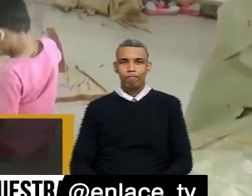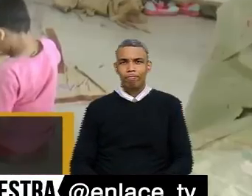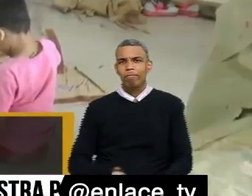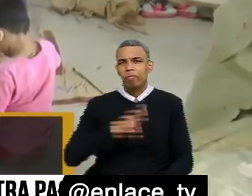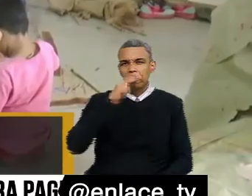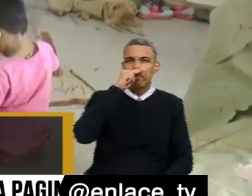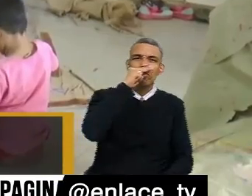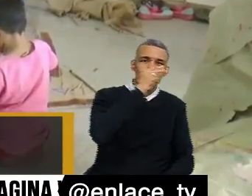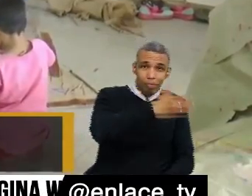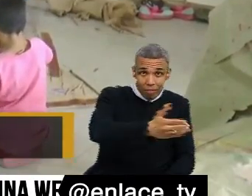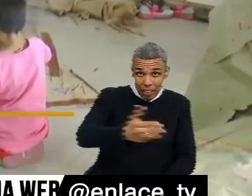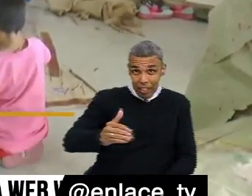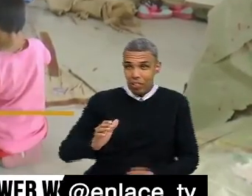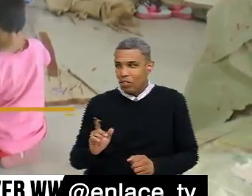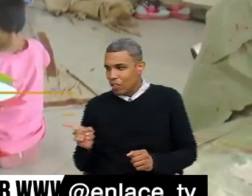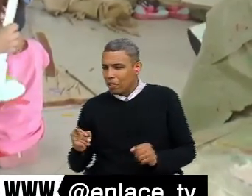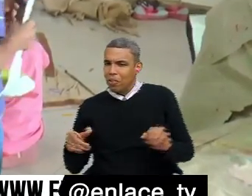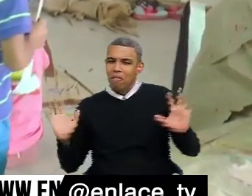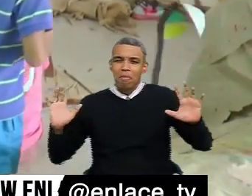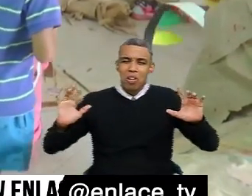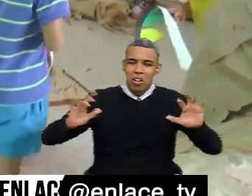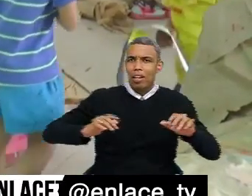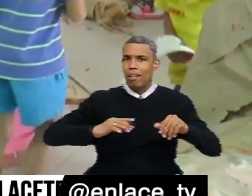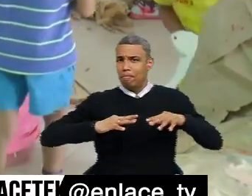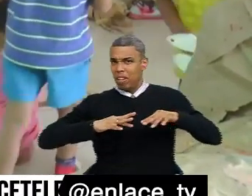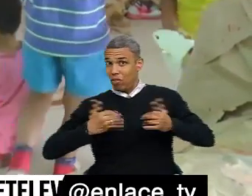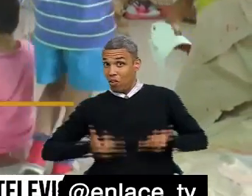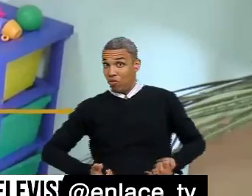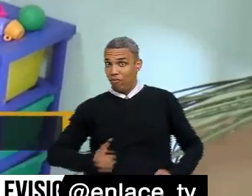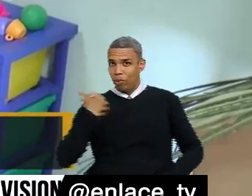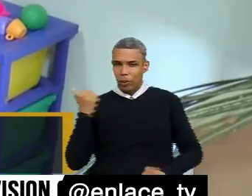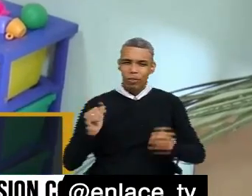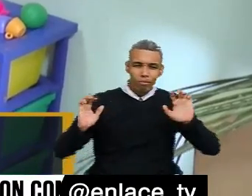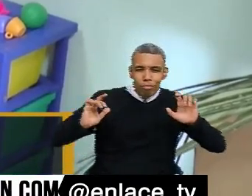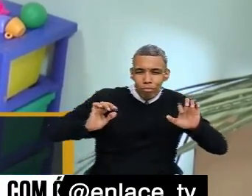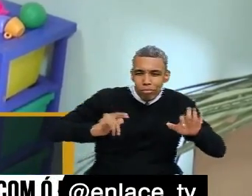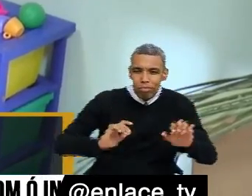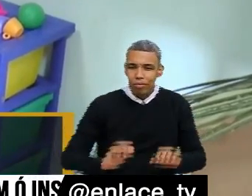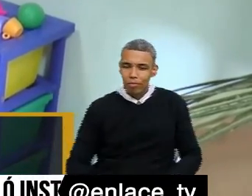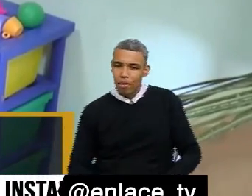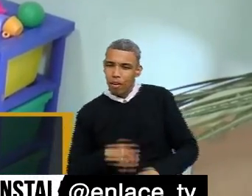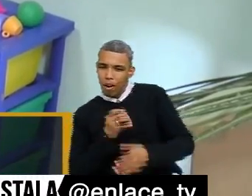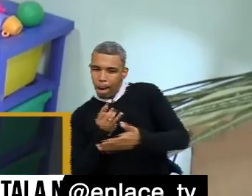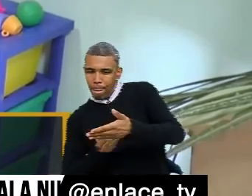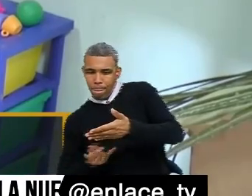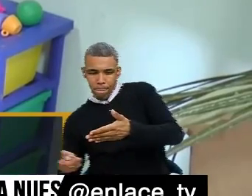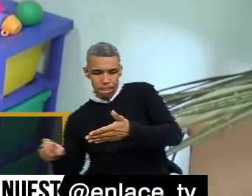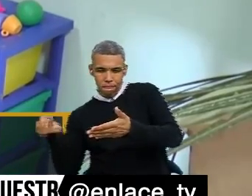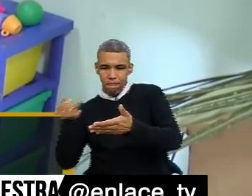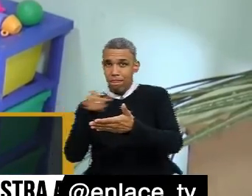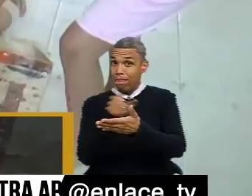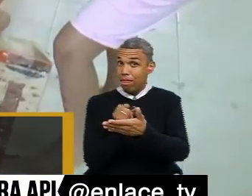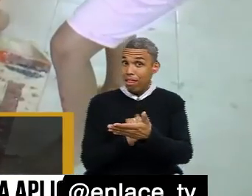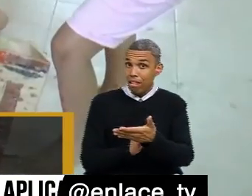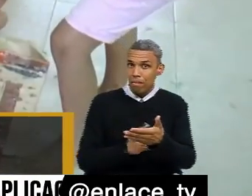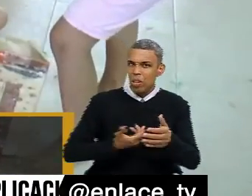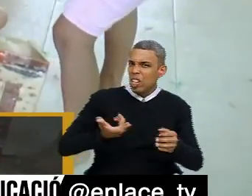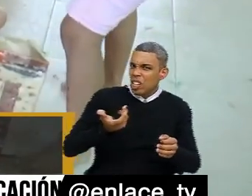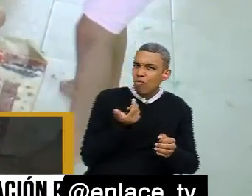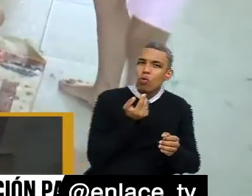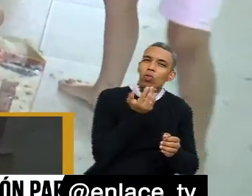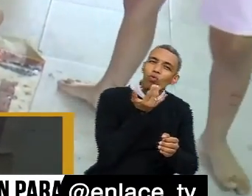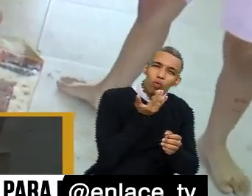programa Vacacionando en Convivencia diseñan los trajes de la actividad Reconociendo Nuestro Territorio. Este grupo de menores se vestirá como los